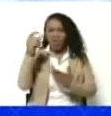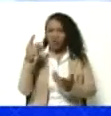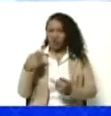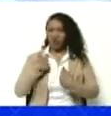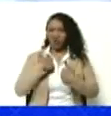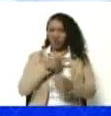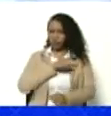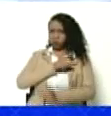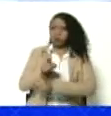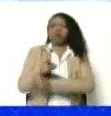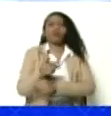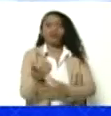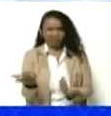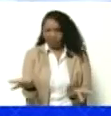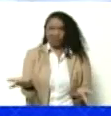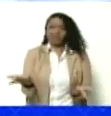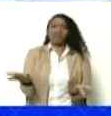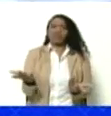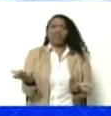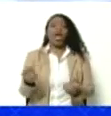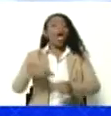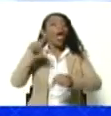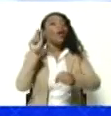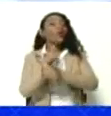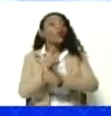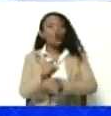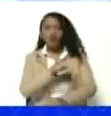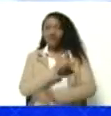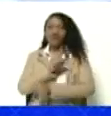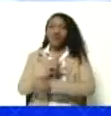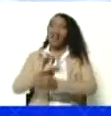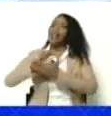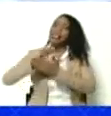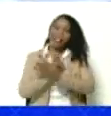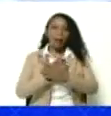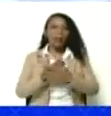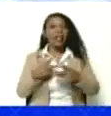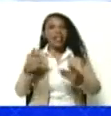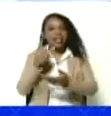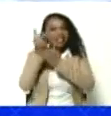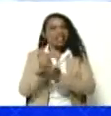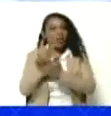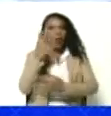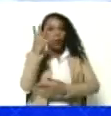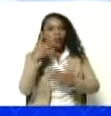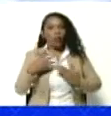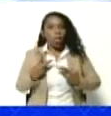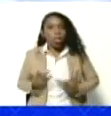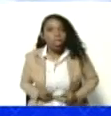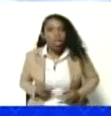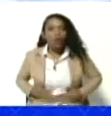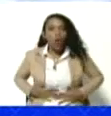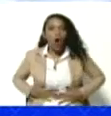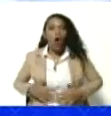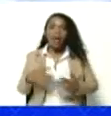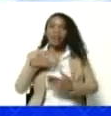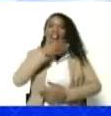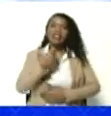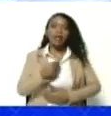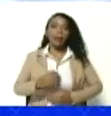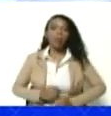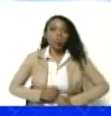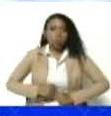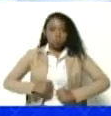régimen? El único régimen que tengo es para quitarme 4 kilos de más que tengo. De diciembre. Es el único régimen que